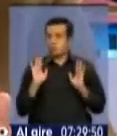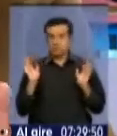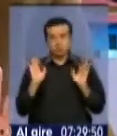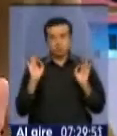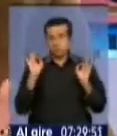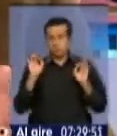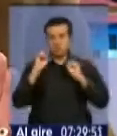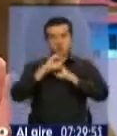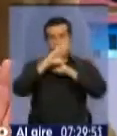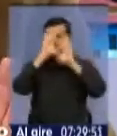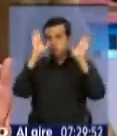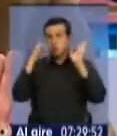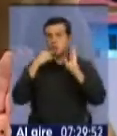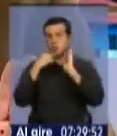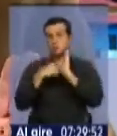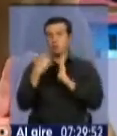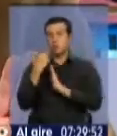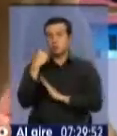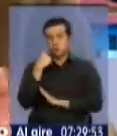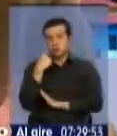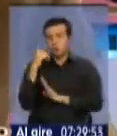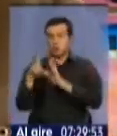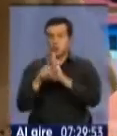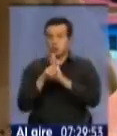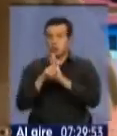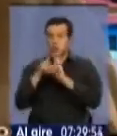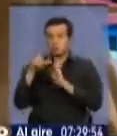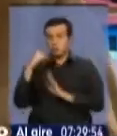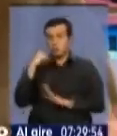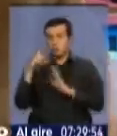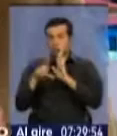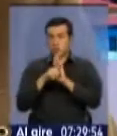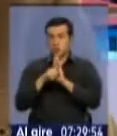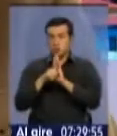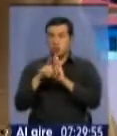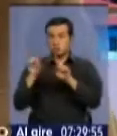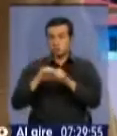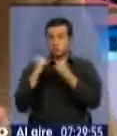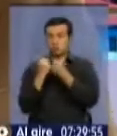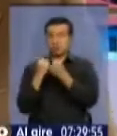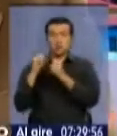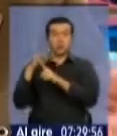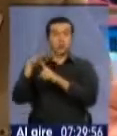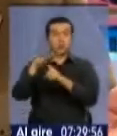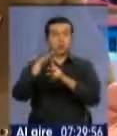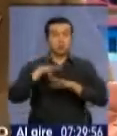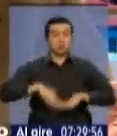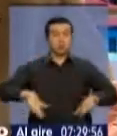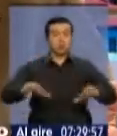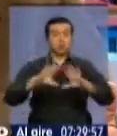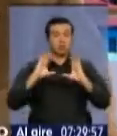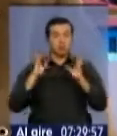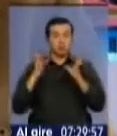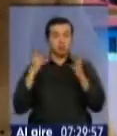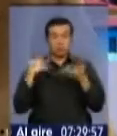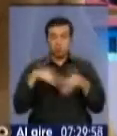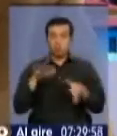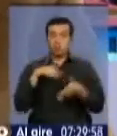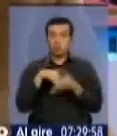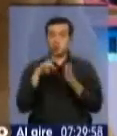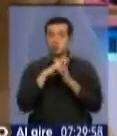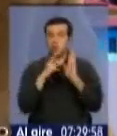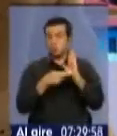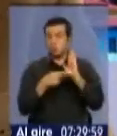No, claramente cuando uno quisiera aplicar la ley, tiene su función social y ambiental. Y ahí en eso, dentro de ese estudio, y está el